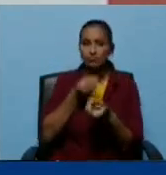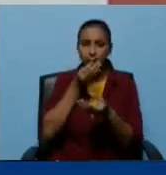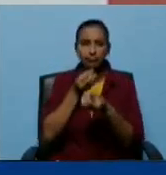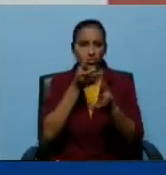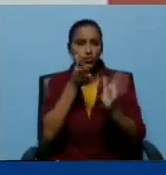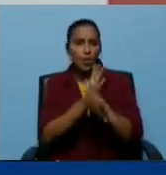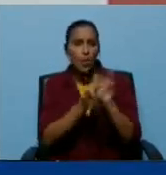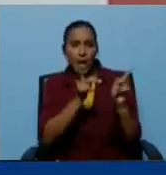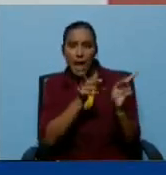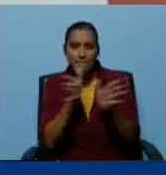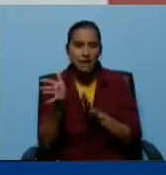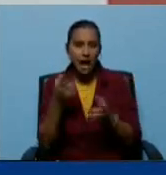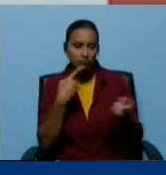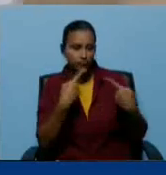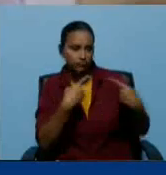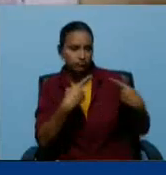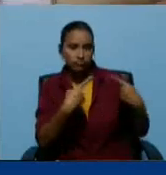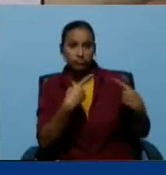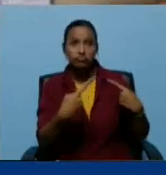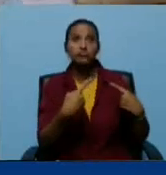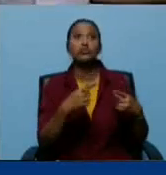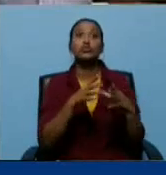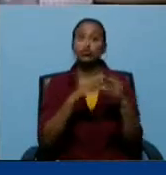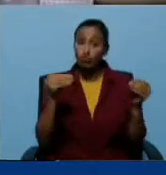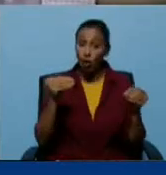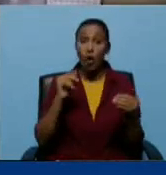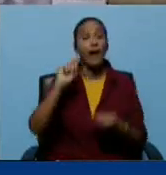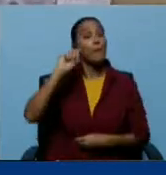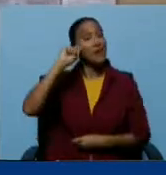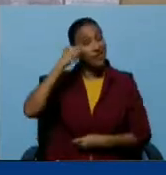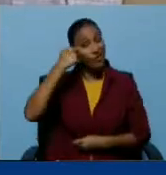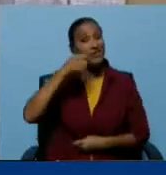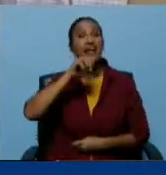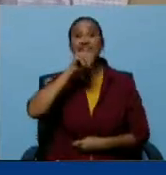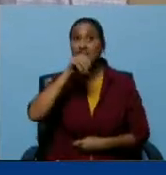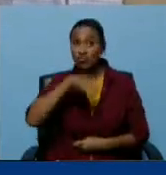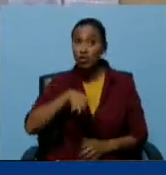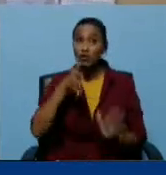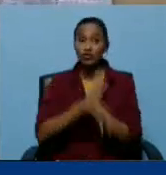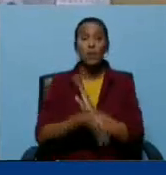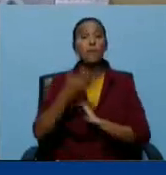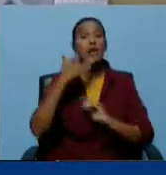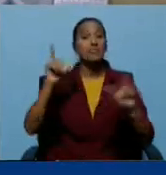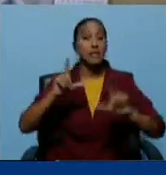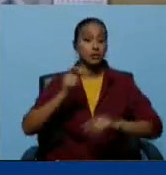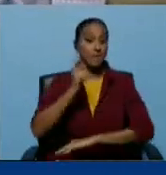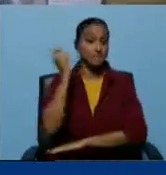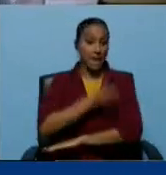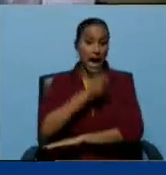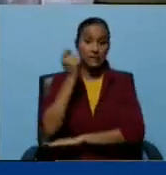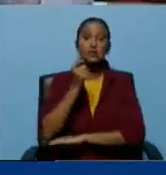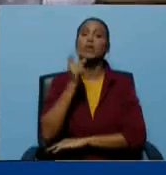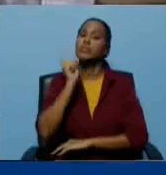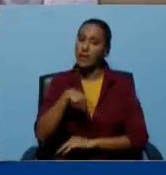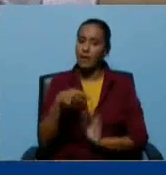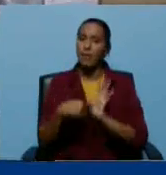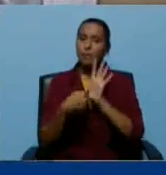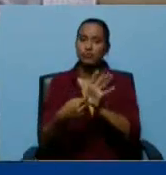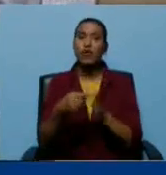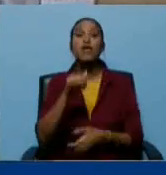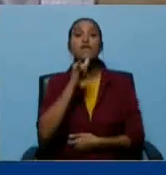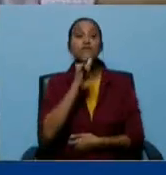habrá que recordarlas en el mazo, en el diván. Parece que reinaugura su programa Jorge desde el